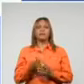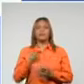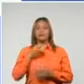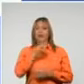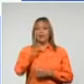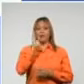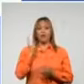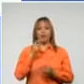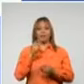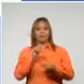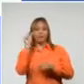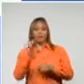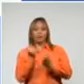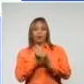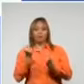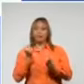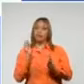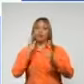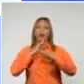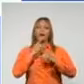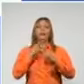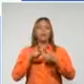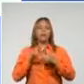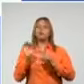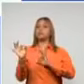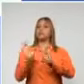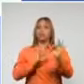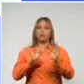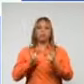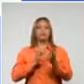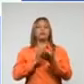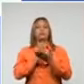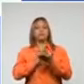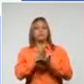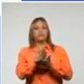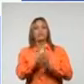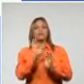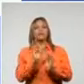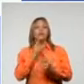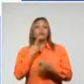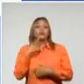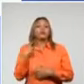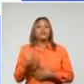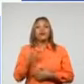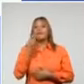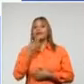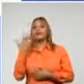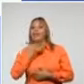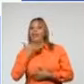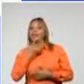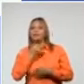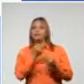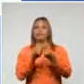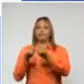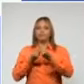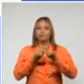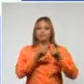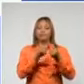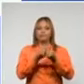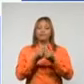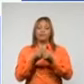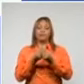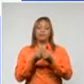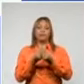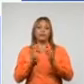¿no? Pero tú tienes que protegerte porque tú no sabes quién puede estarla transmitiendo, teniendo en cuenta las características